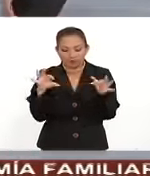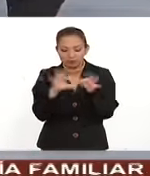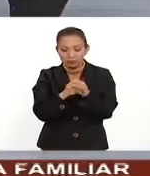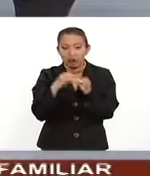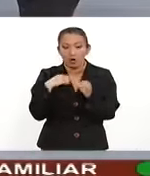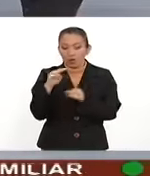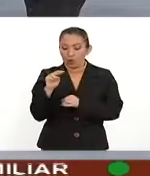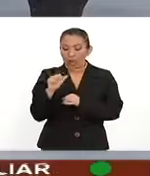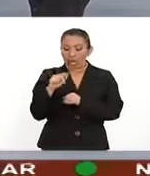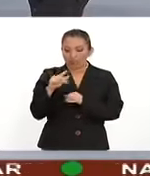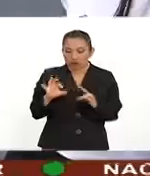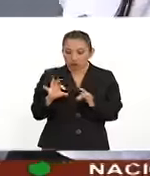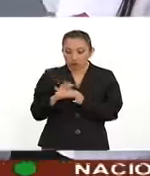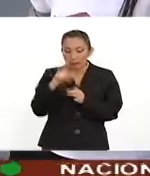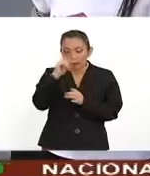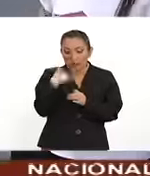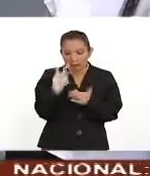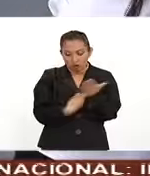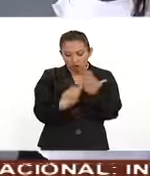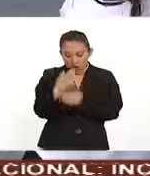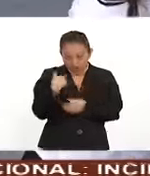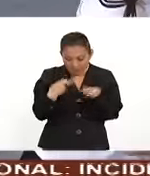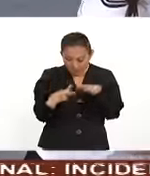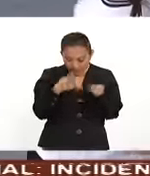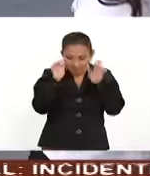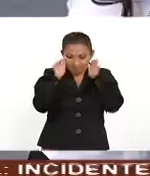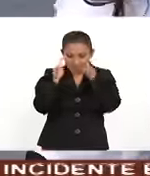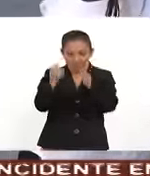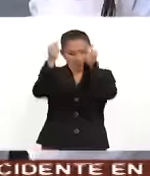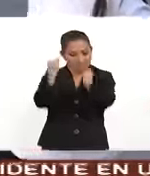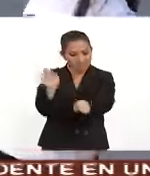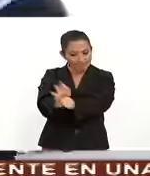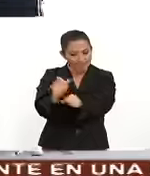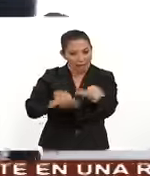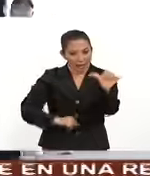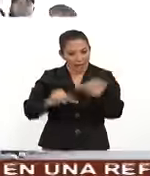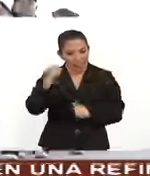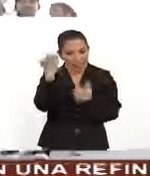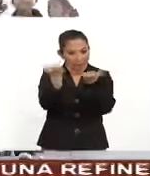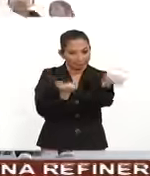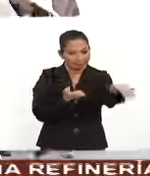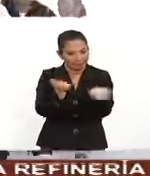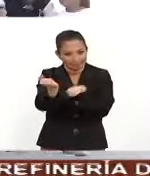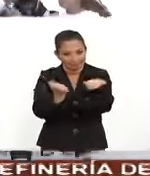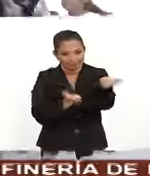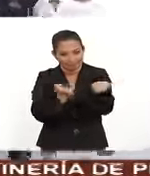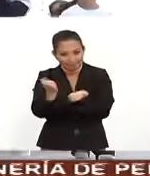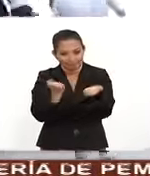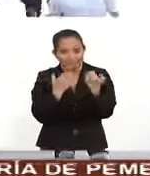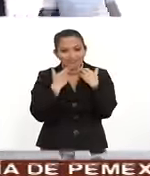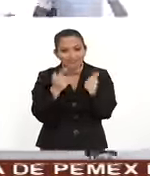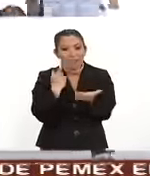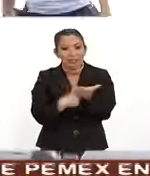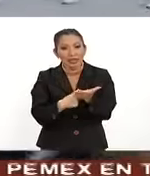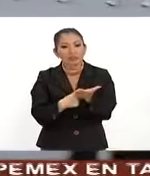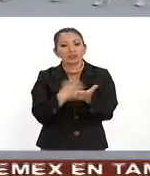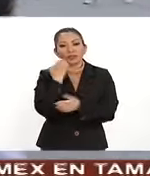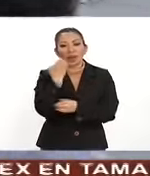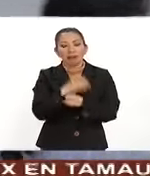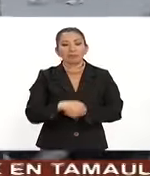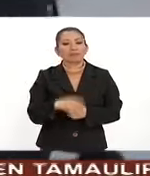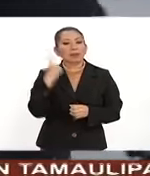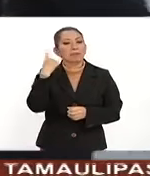con la UNESCO para desarrollar políticas encaminadas a garantizar la práctica de educación fiscal en los planteles